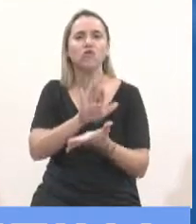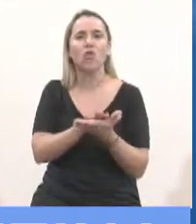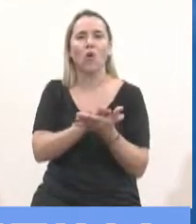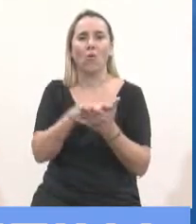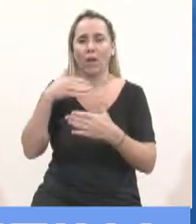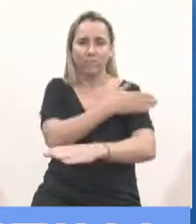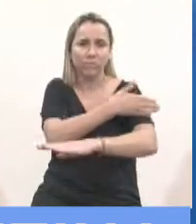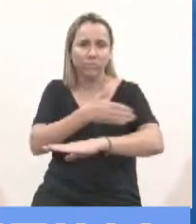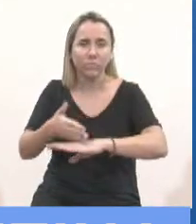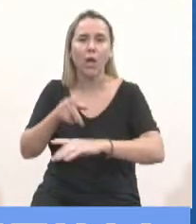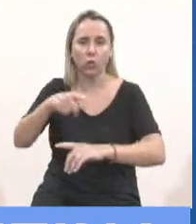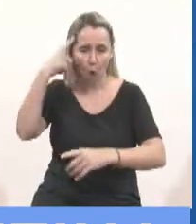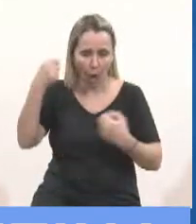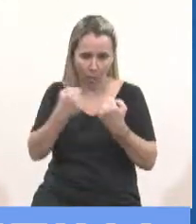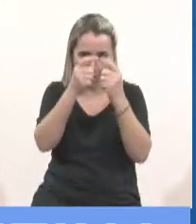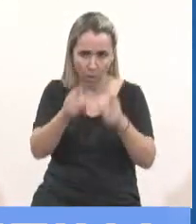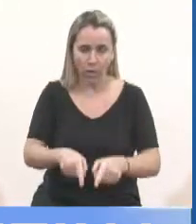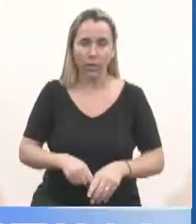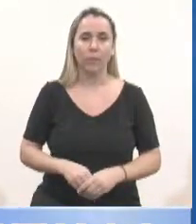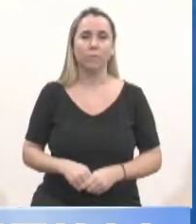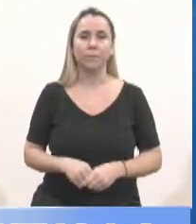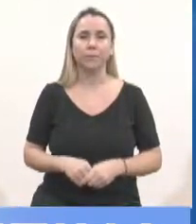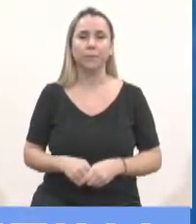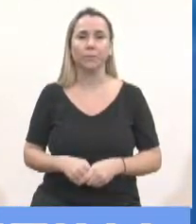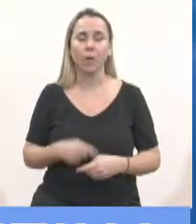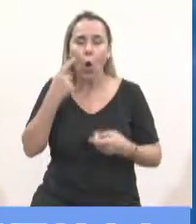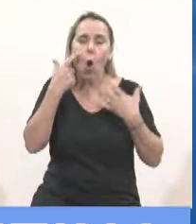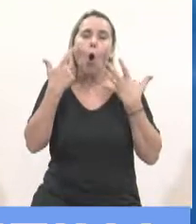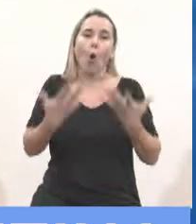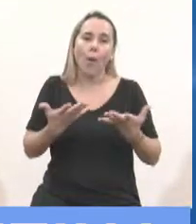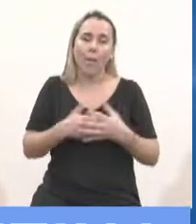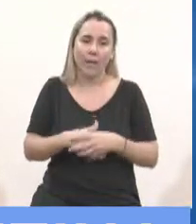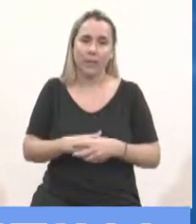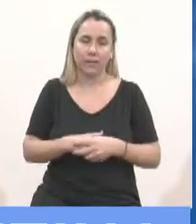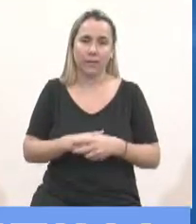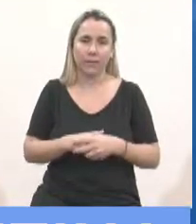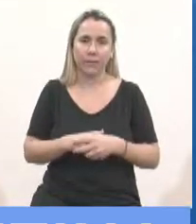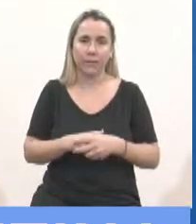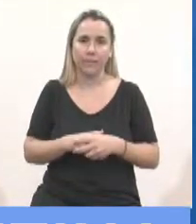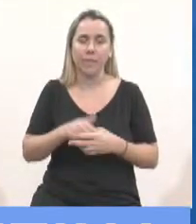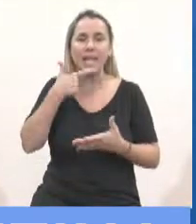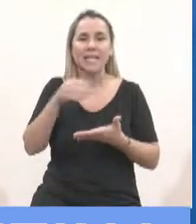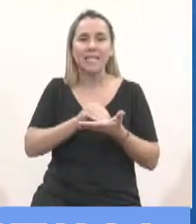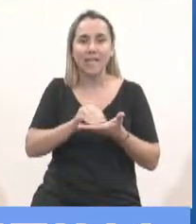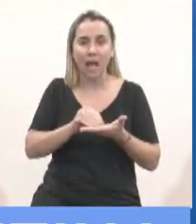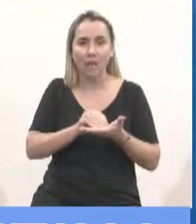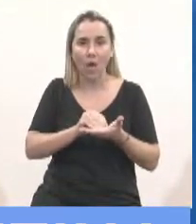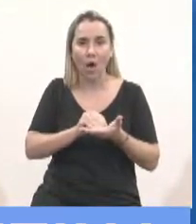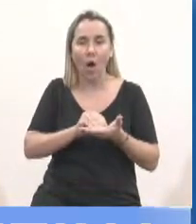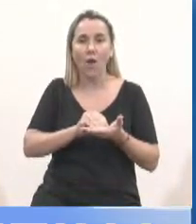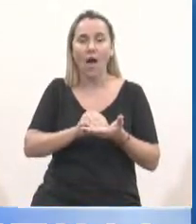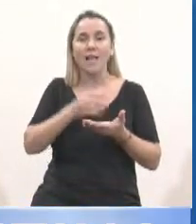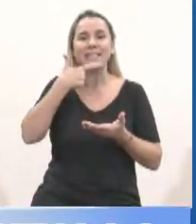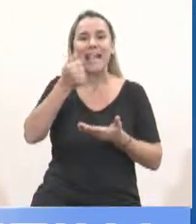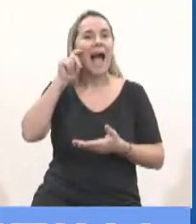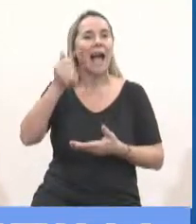ha pasado. Comparto también. Y obviamente la senadora Anabel Fernández Agasti,